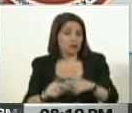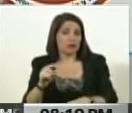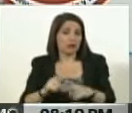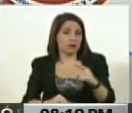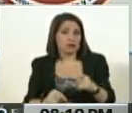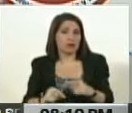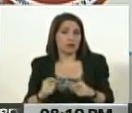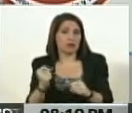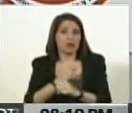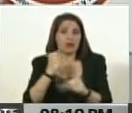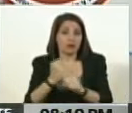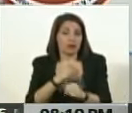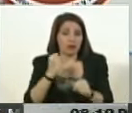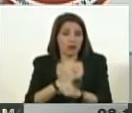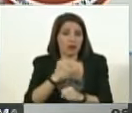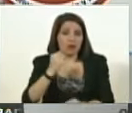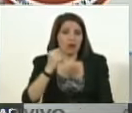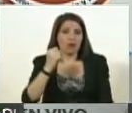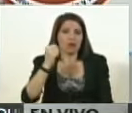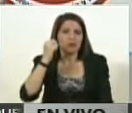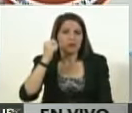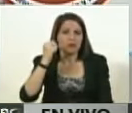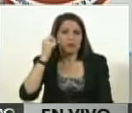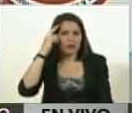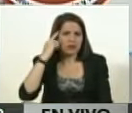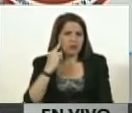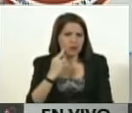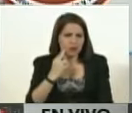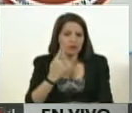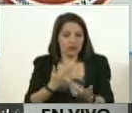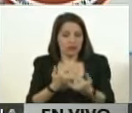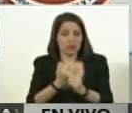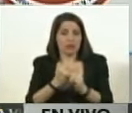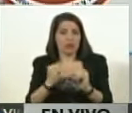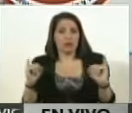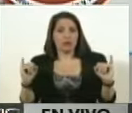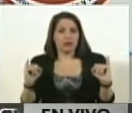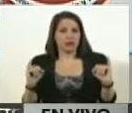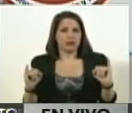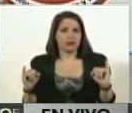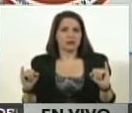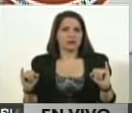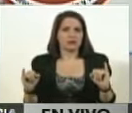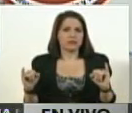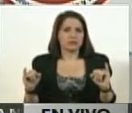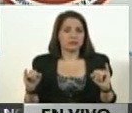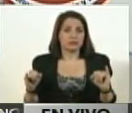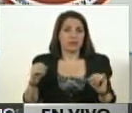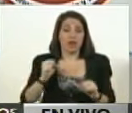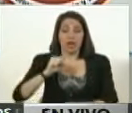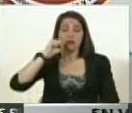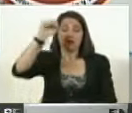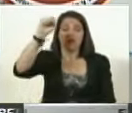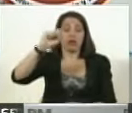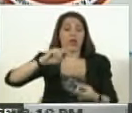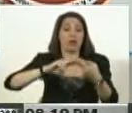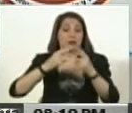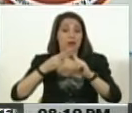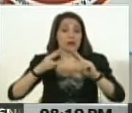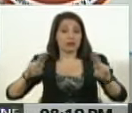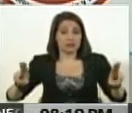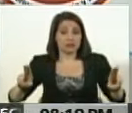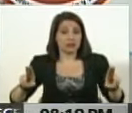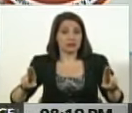obra del libertador Simón Bolívar, la independencia. Ha triunfado la paz y